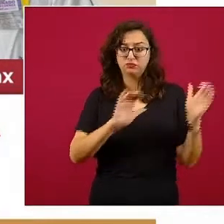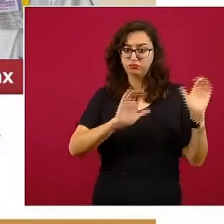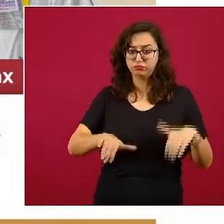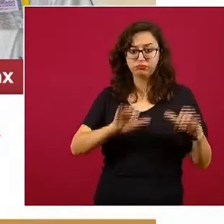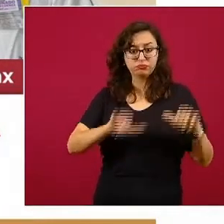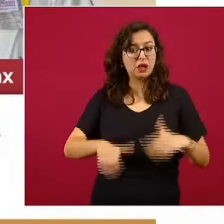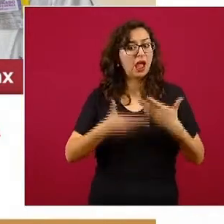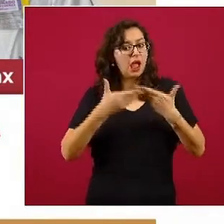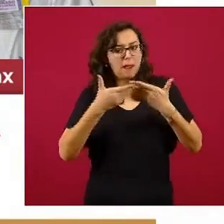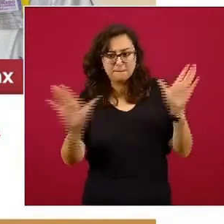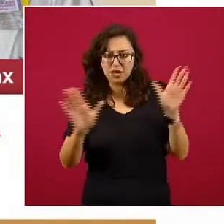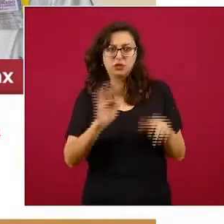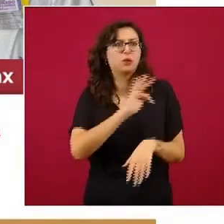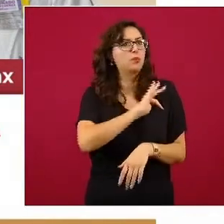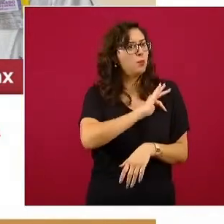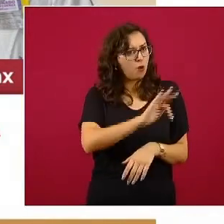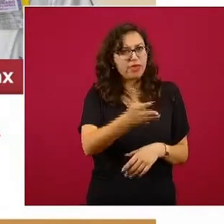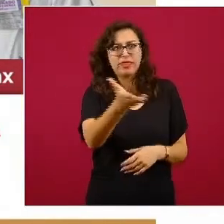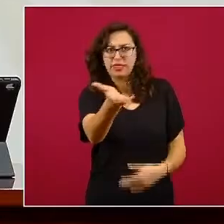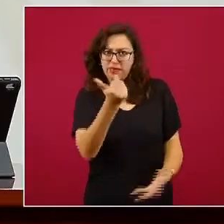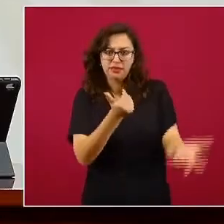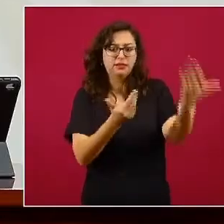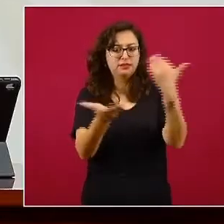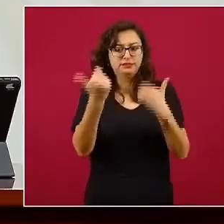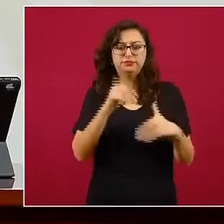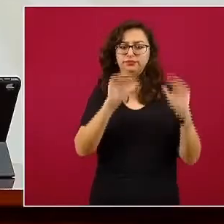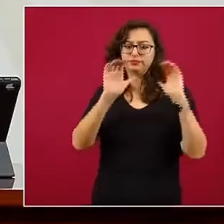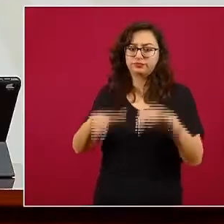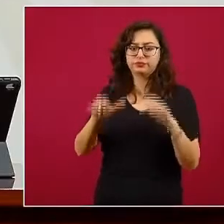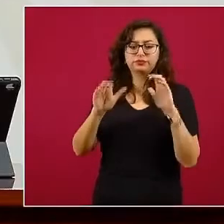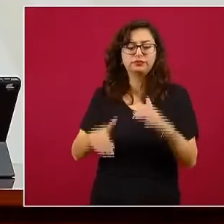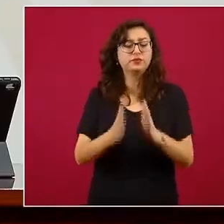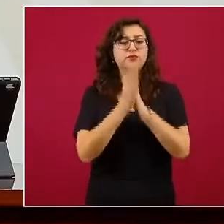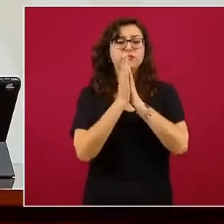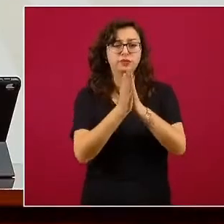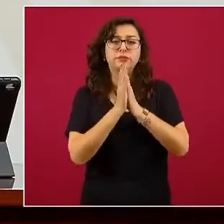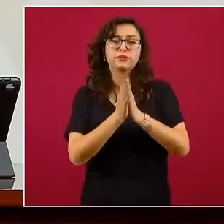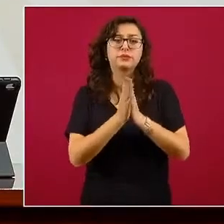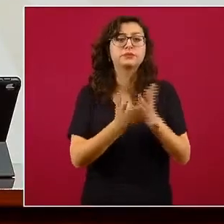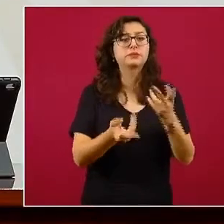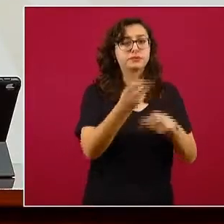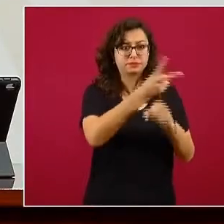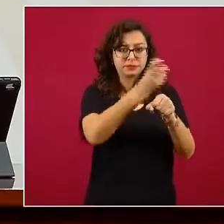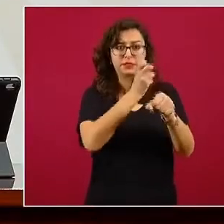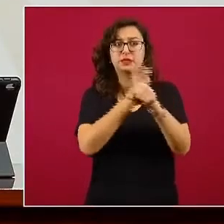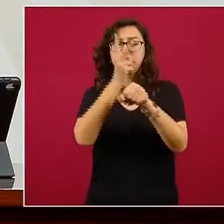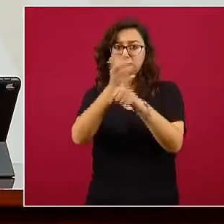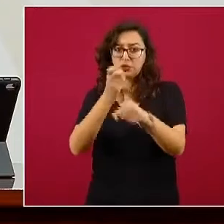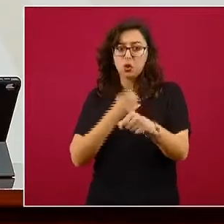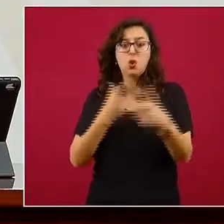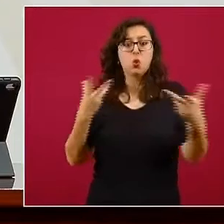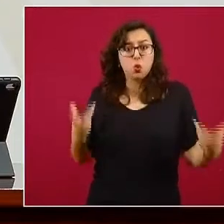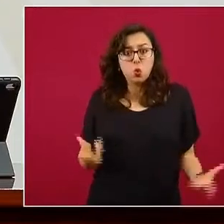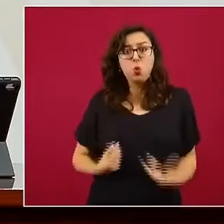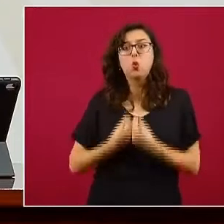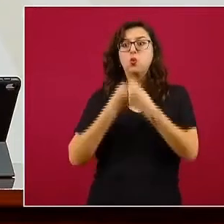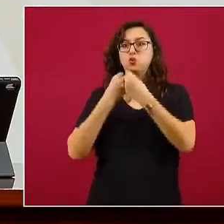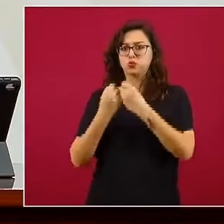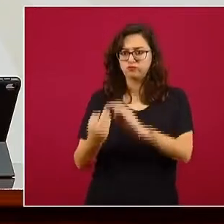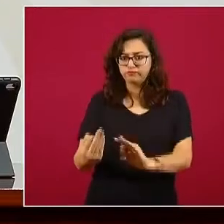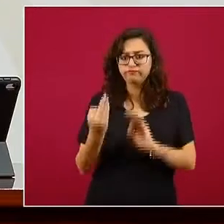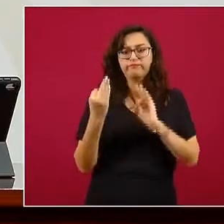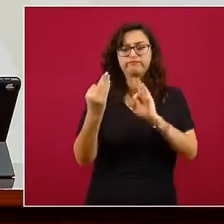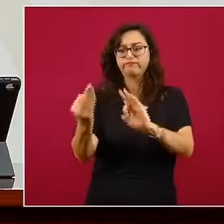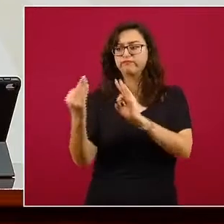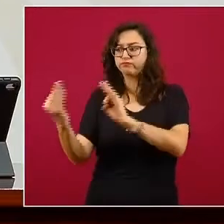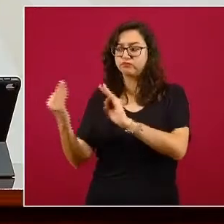están abiertas. Invitamos a los profesionales de la salud a unirse a esta batalla que en este momento está